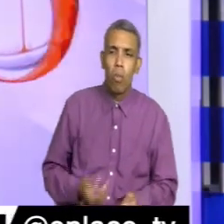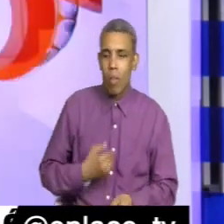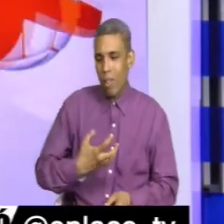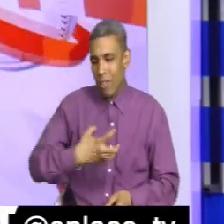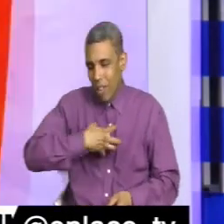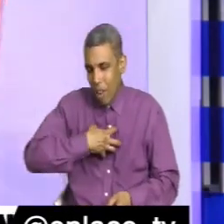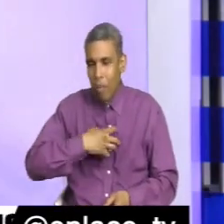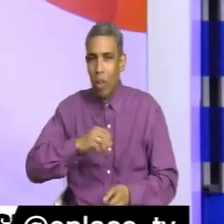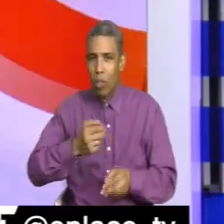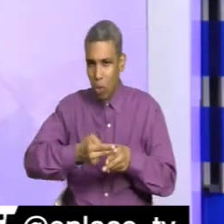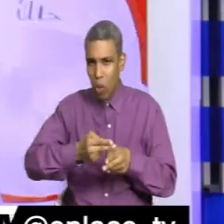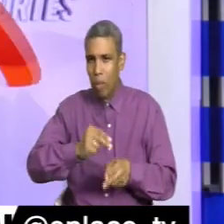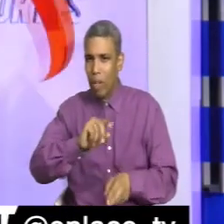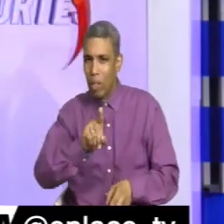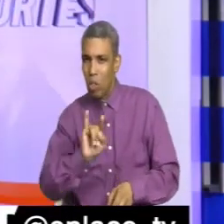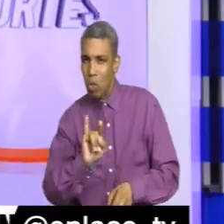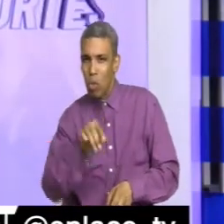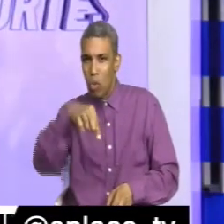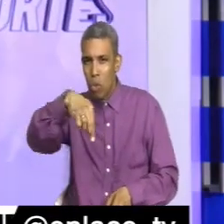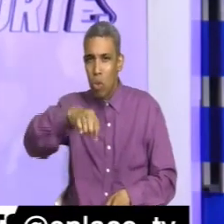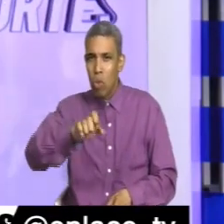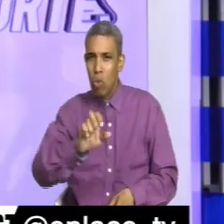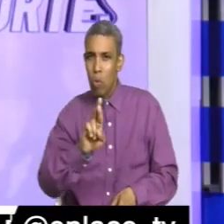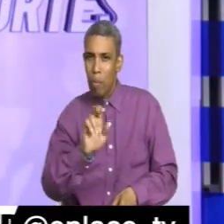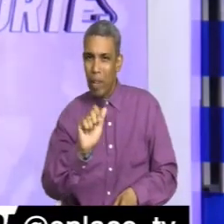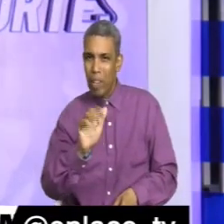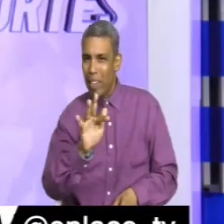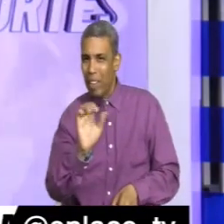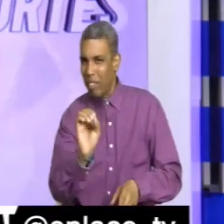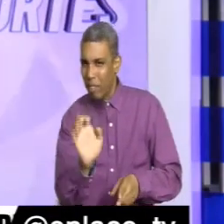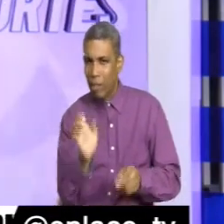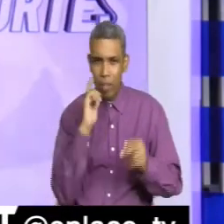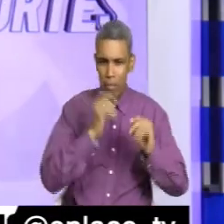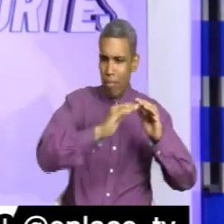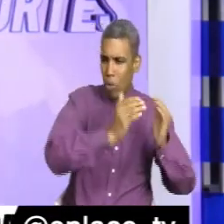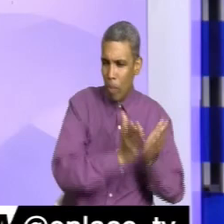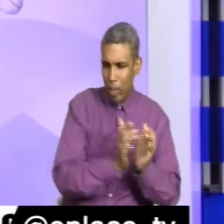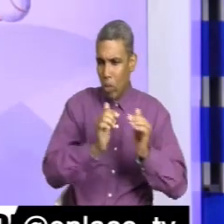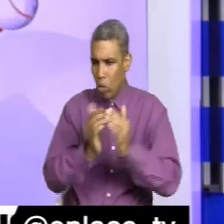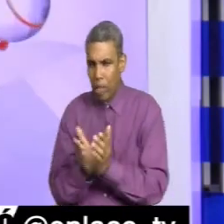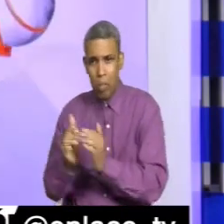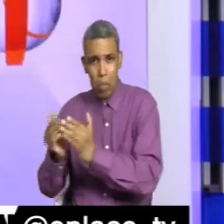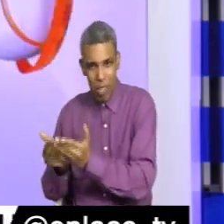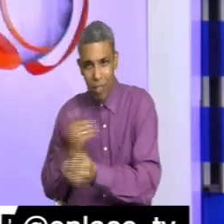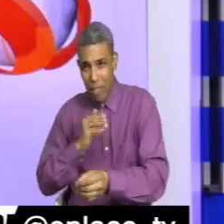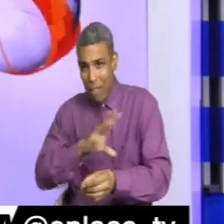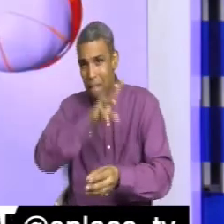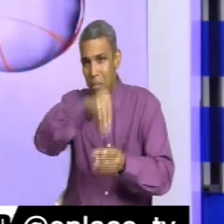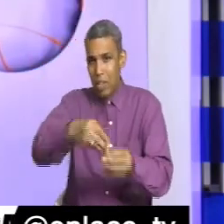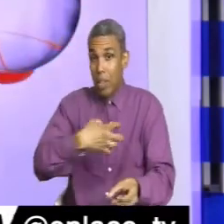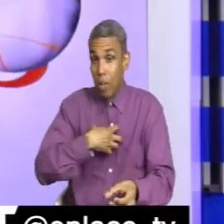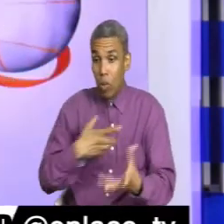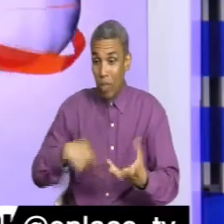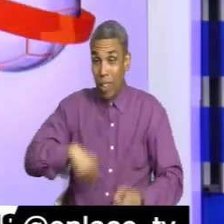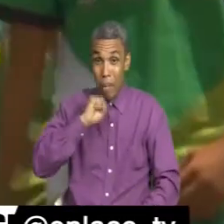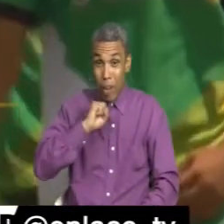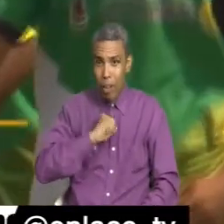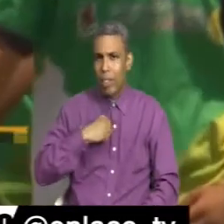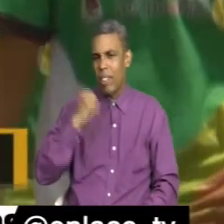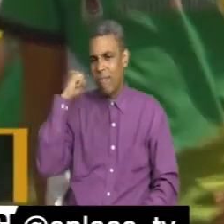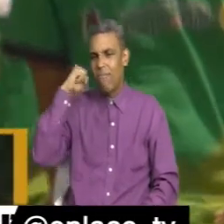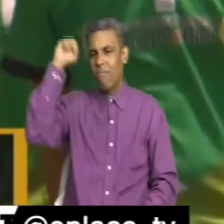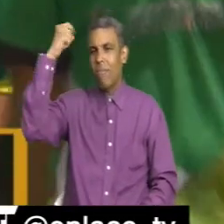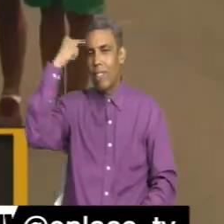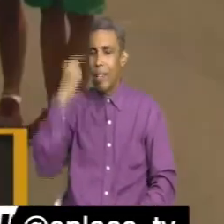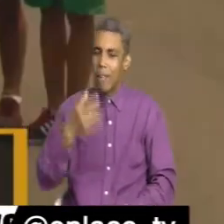2017. Las delegaciones de los diferentes colegios esperan traerse el primer puesto para el puerto petrolero.